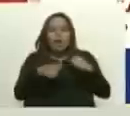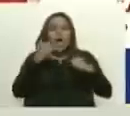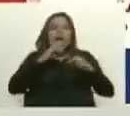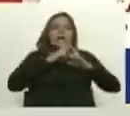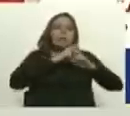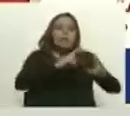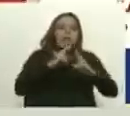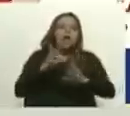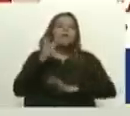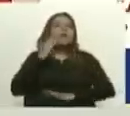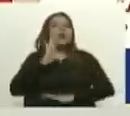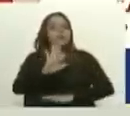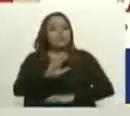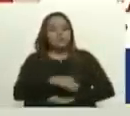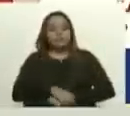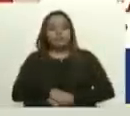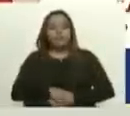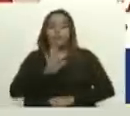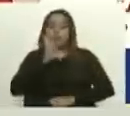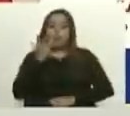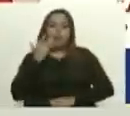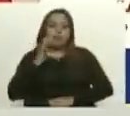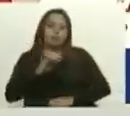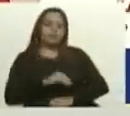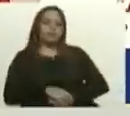respuestas. Por ejemplo,